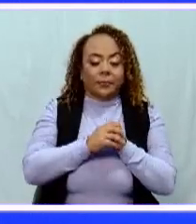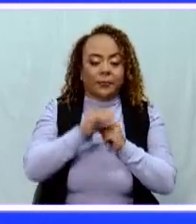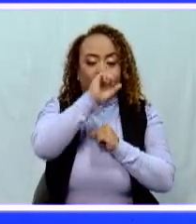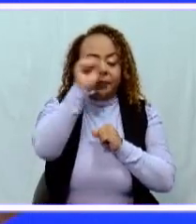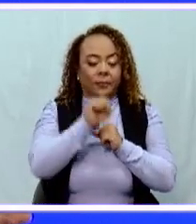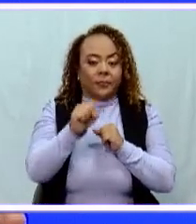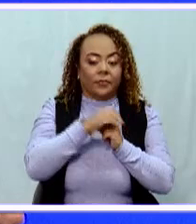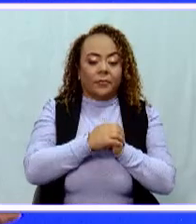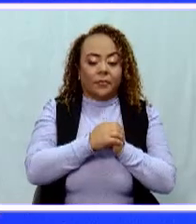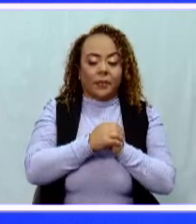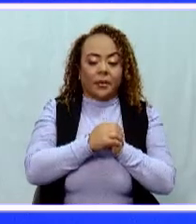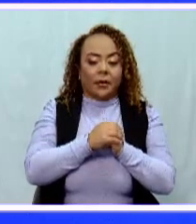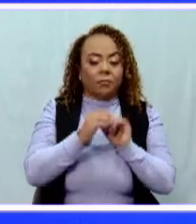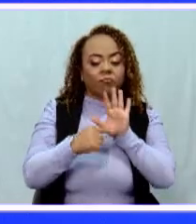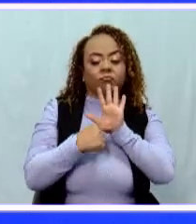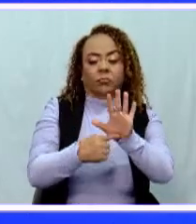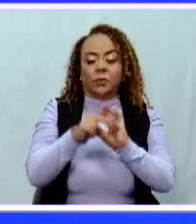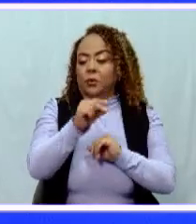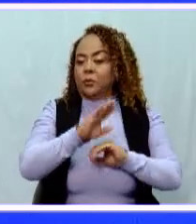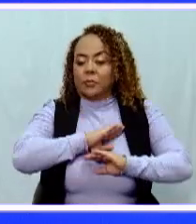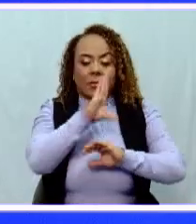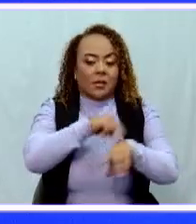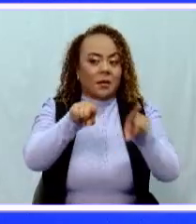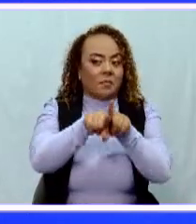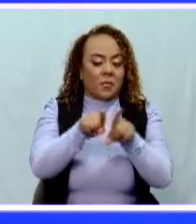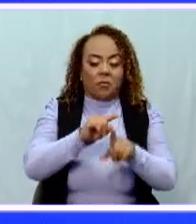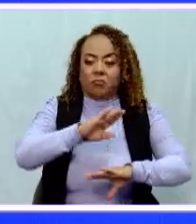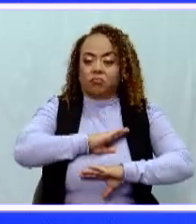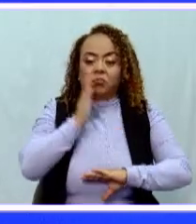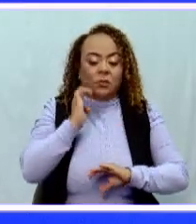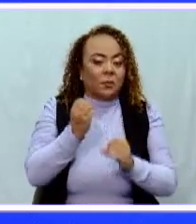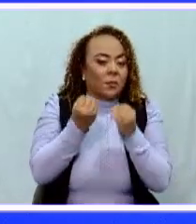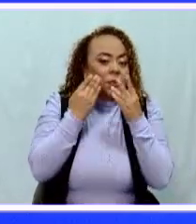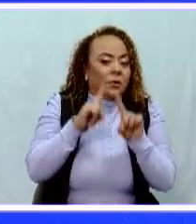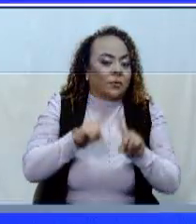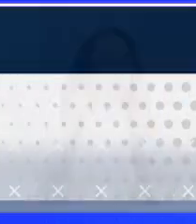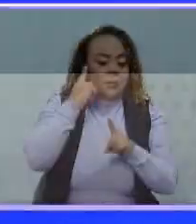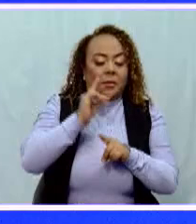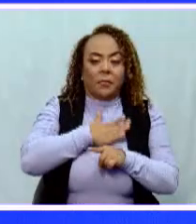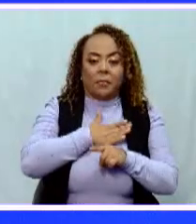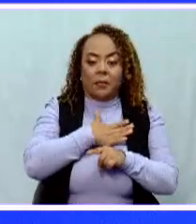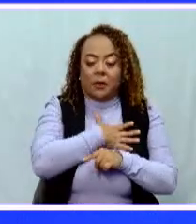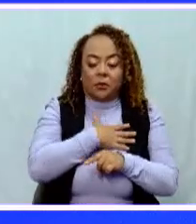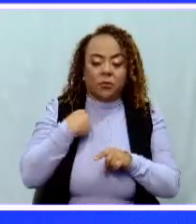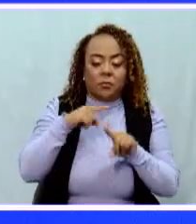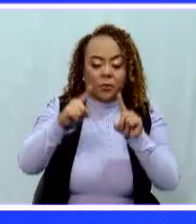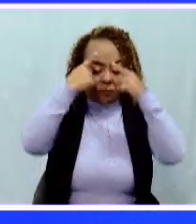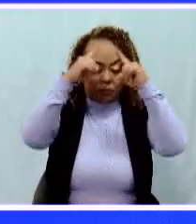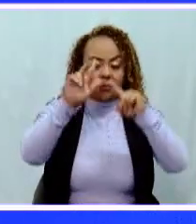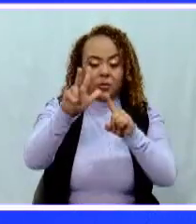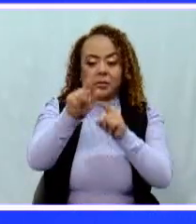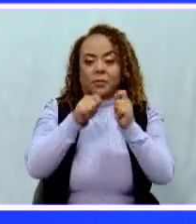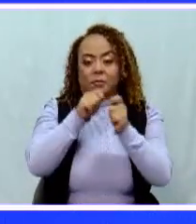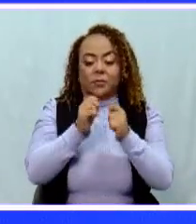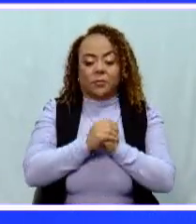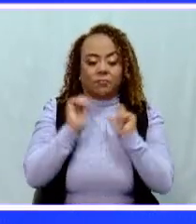bien que mal sacó la cara no le alcanzó ni le debe alcanzar porque era mucha la distancia para mi gusto pero sacó los tres puntos